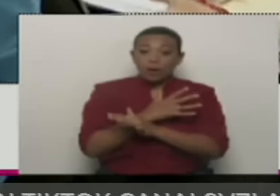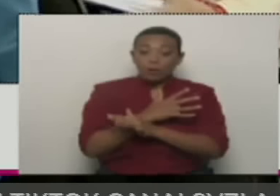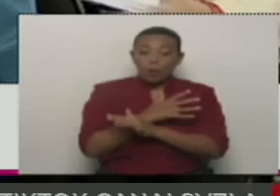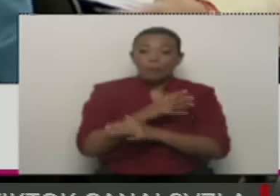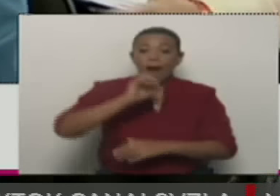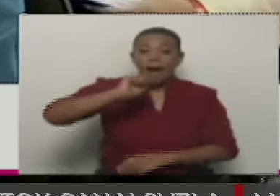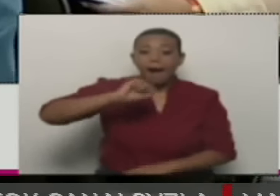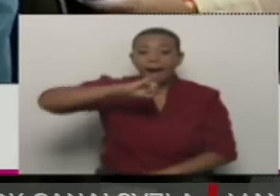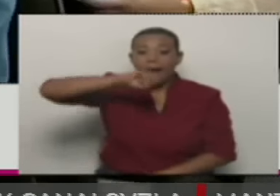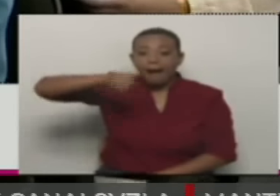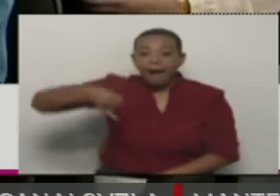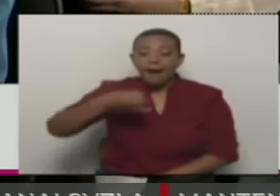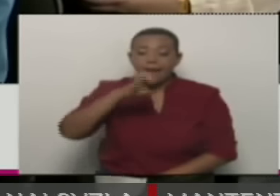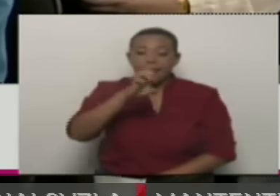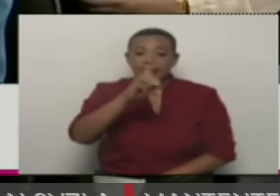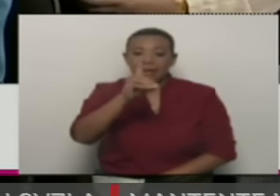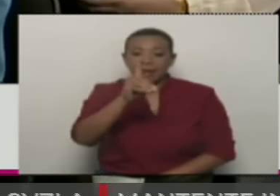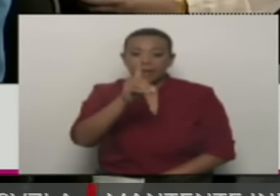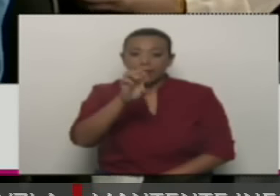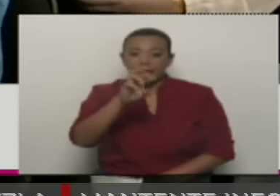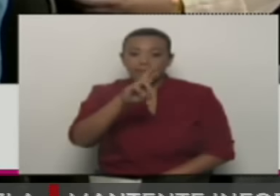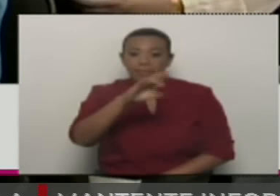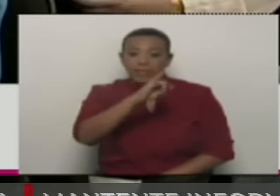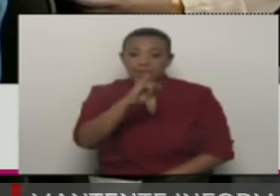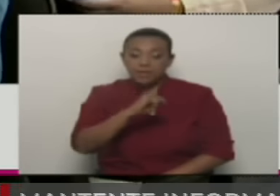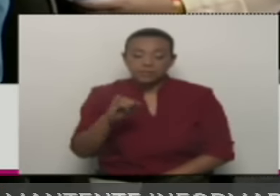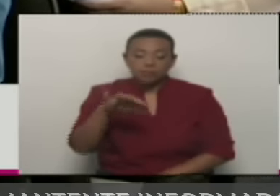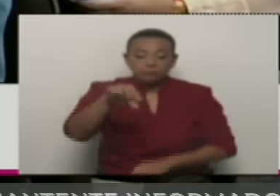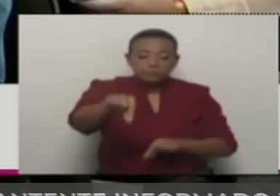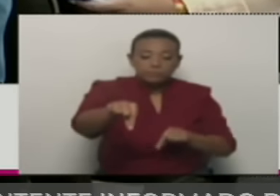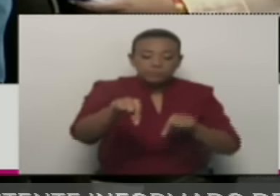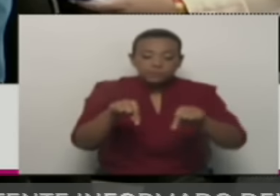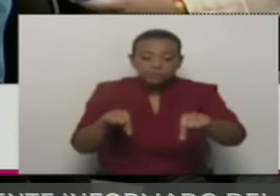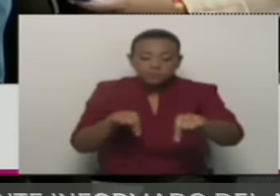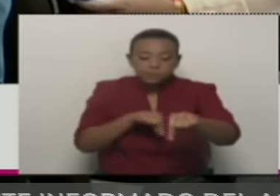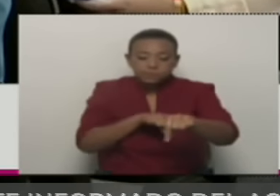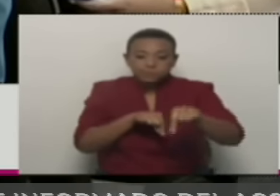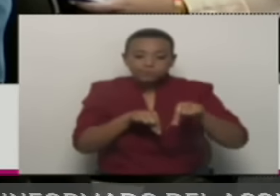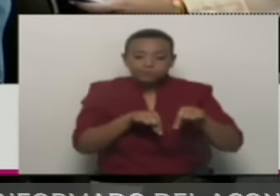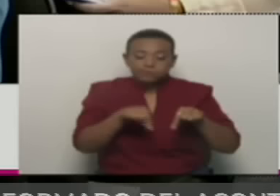Jugada por jugada. En el ajedrez se juega jugada por jugada.